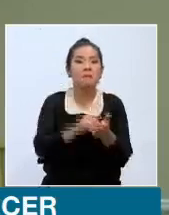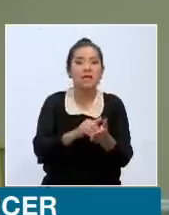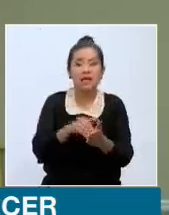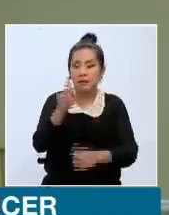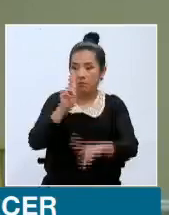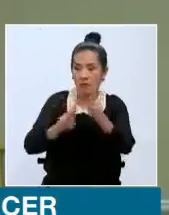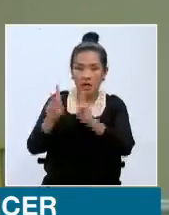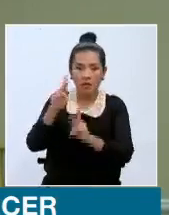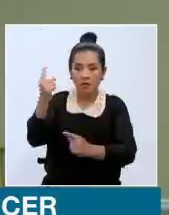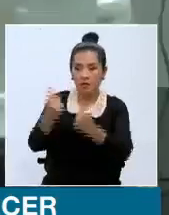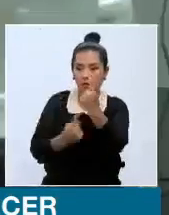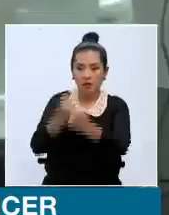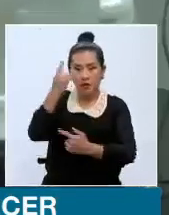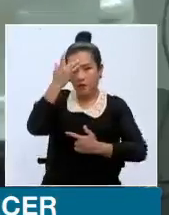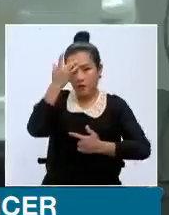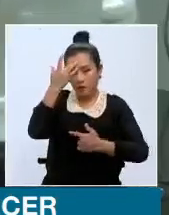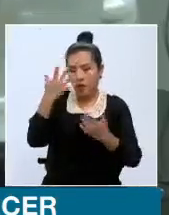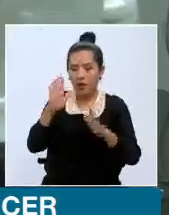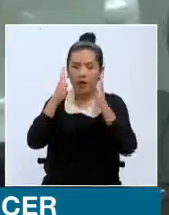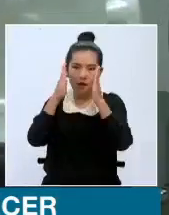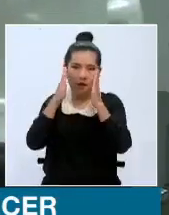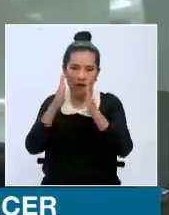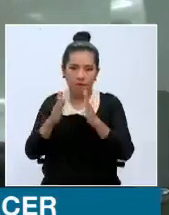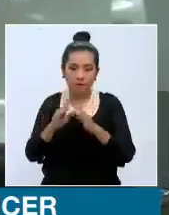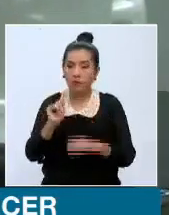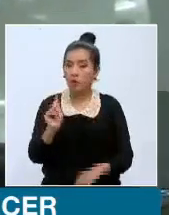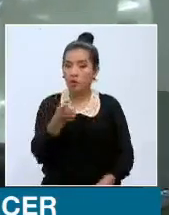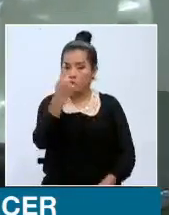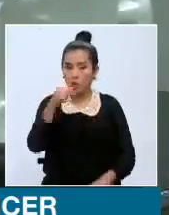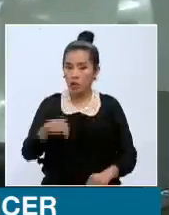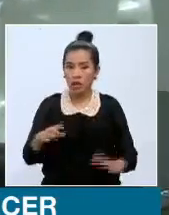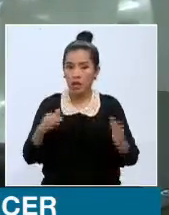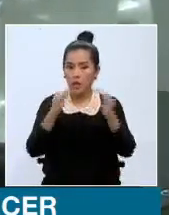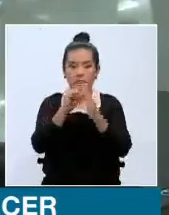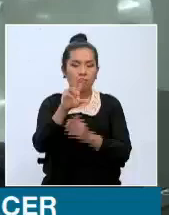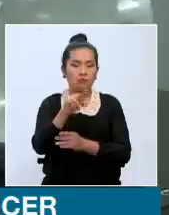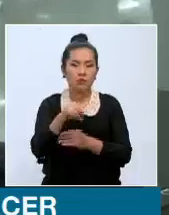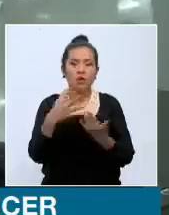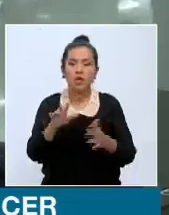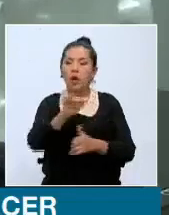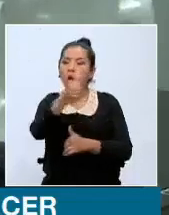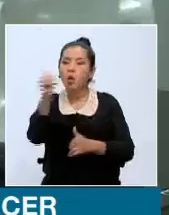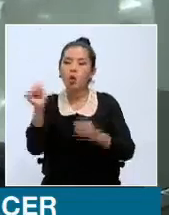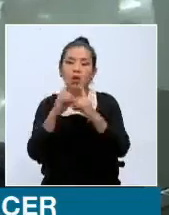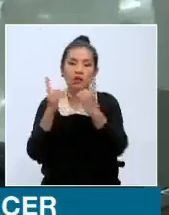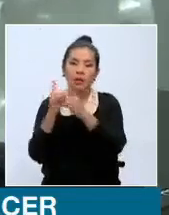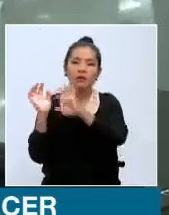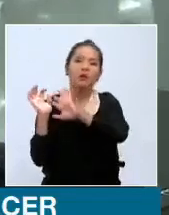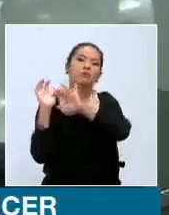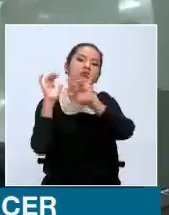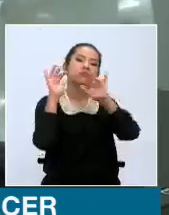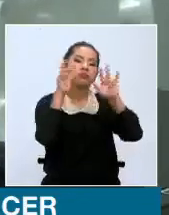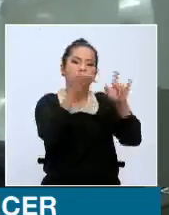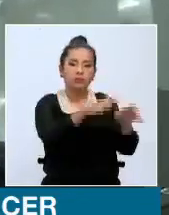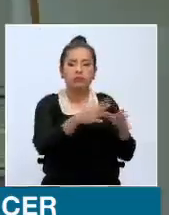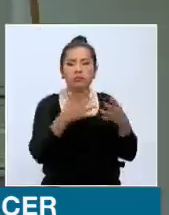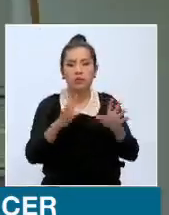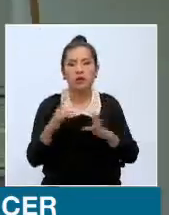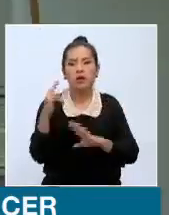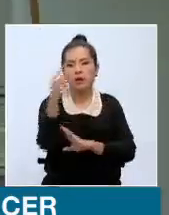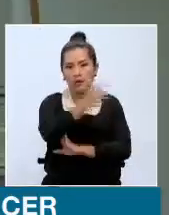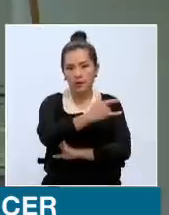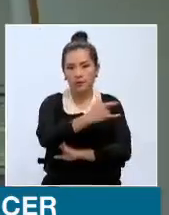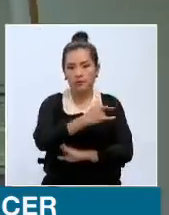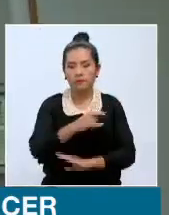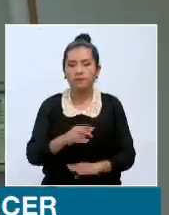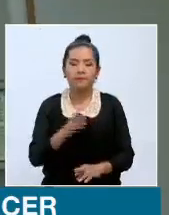1.000 pacientes, y no solamente pacientes de la ciudad de La Paz, sino pacientes de todos los otros departamentos. Y realmente